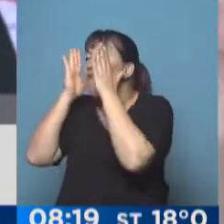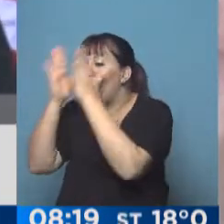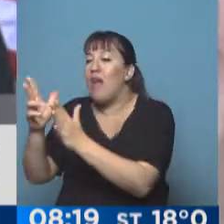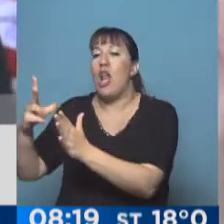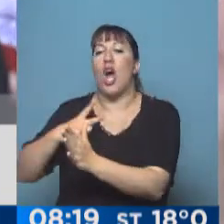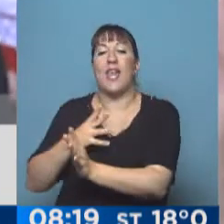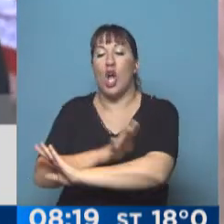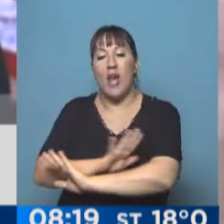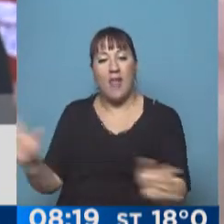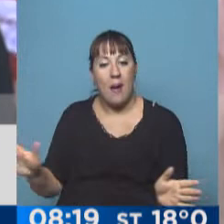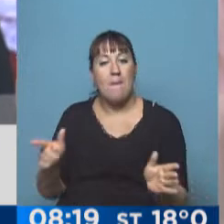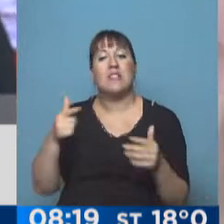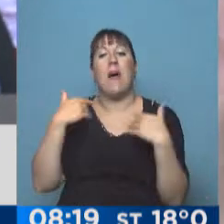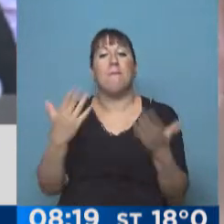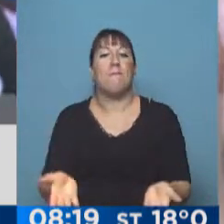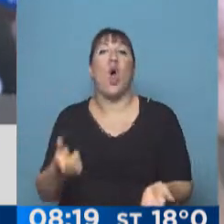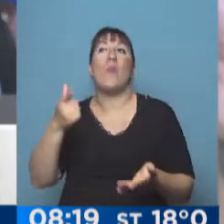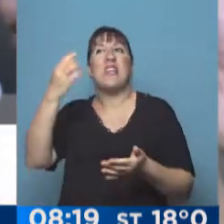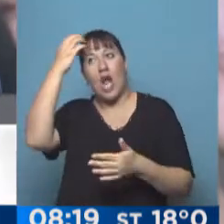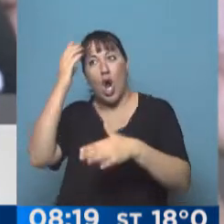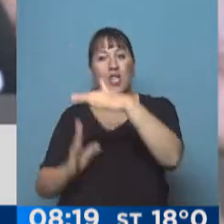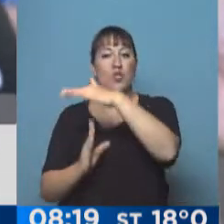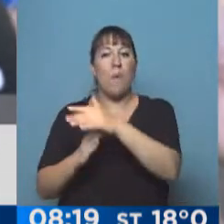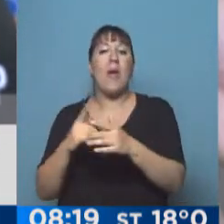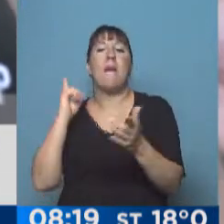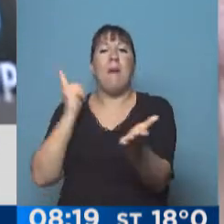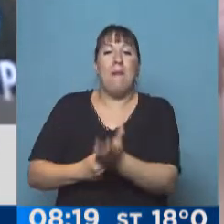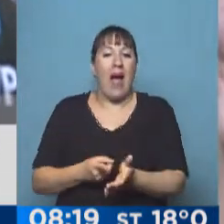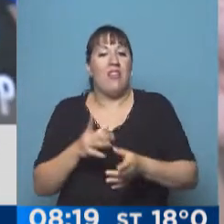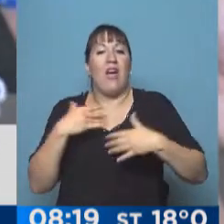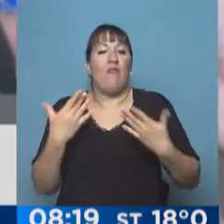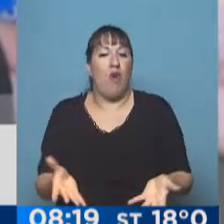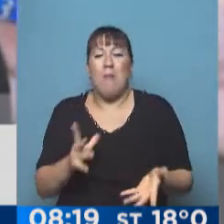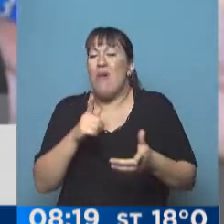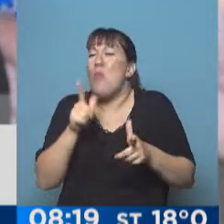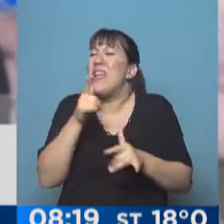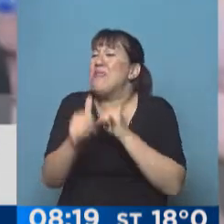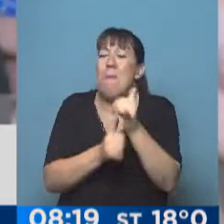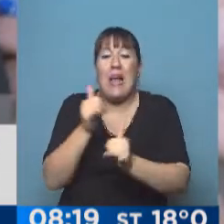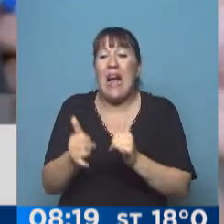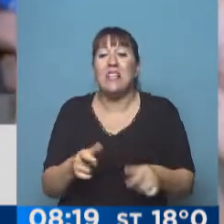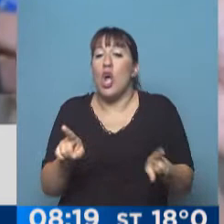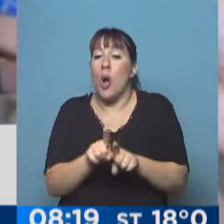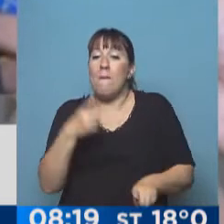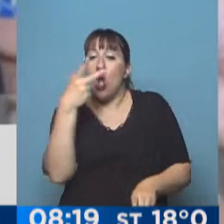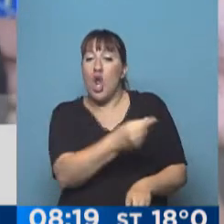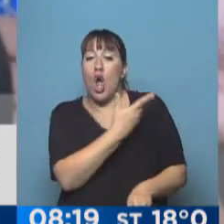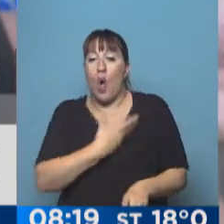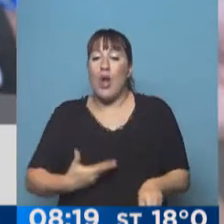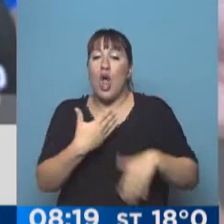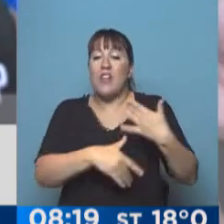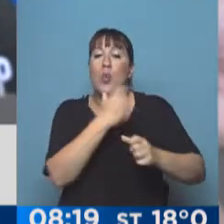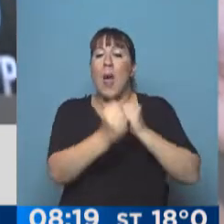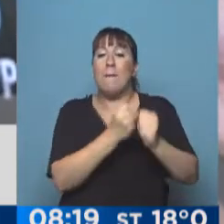fenomenal en esta división de la corte inexplicable porque vuelvo a insistir impide al estado tener una desarrollar una